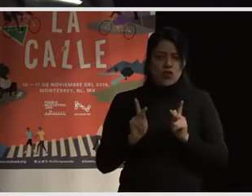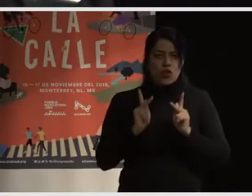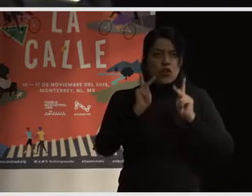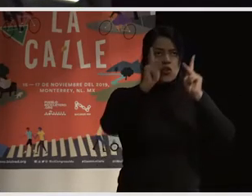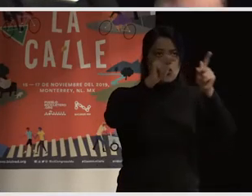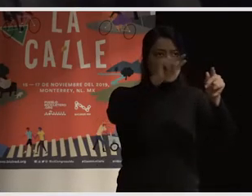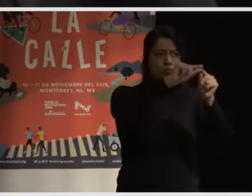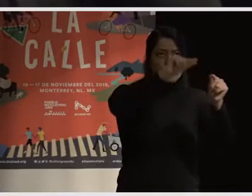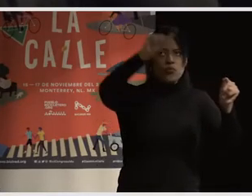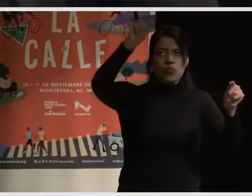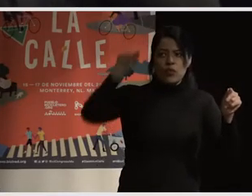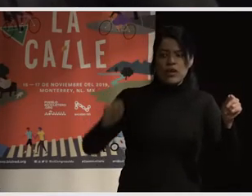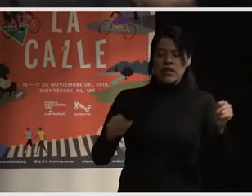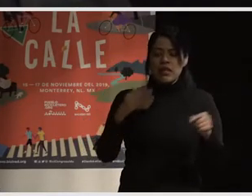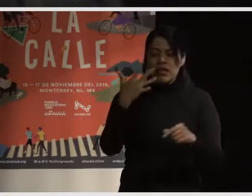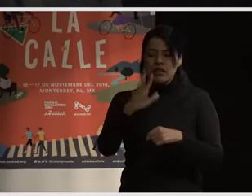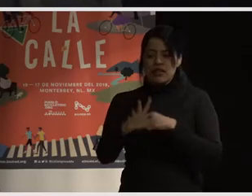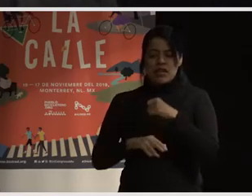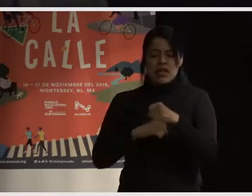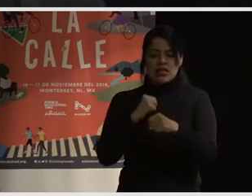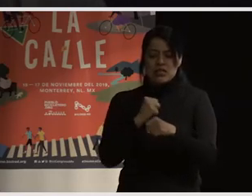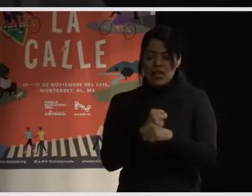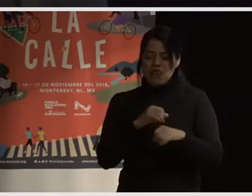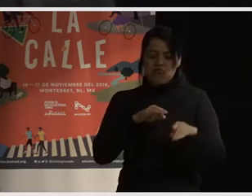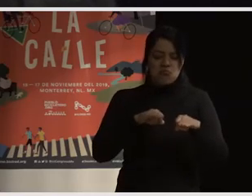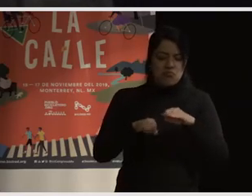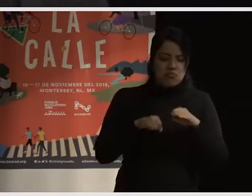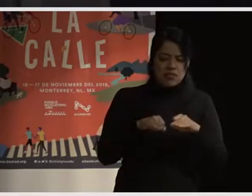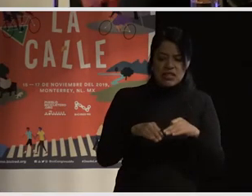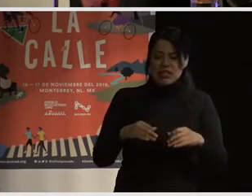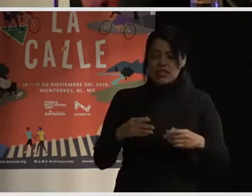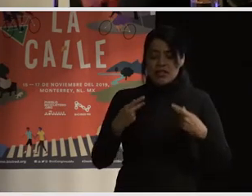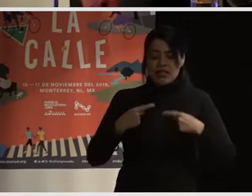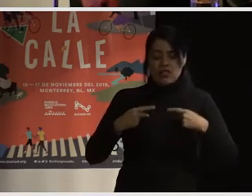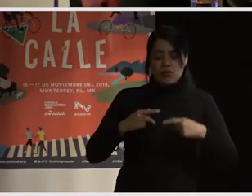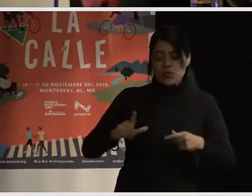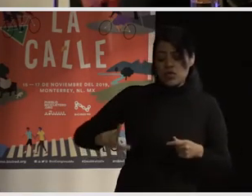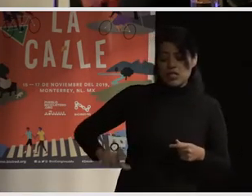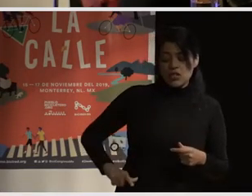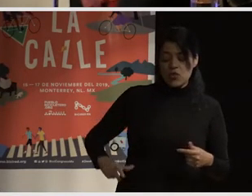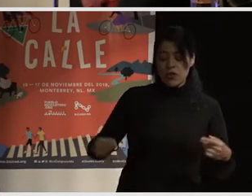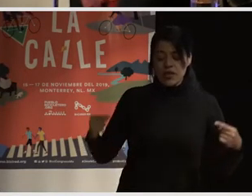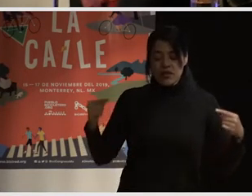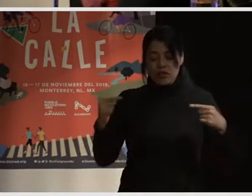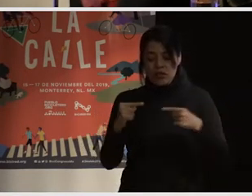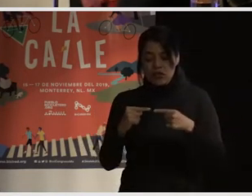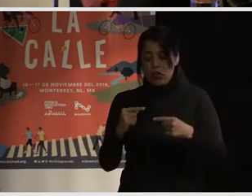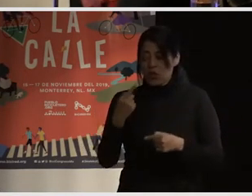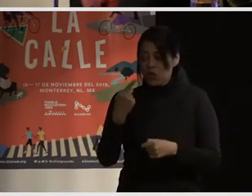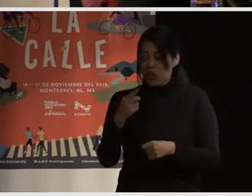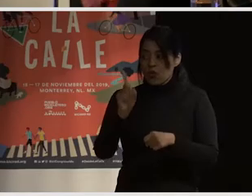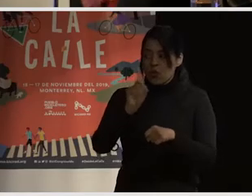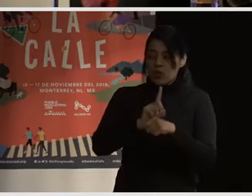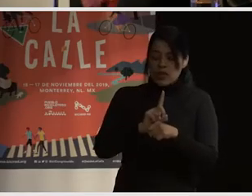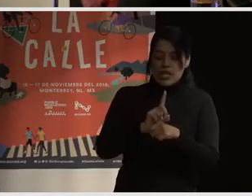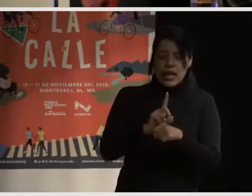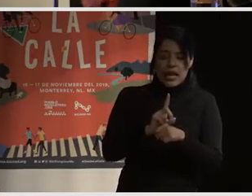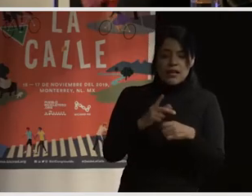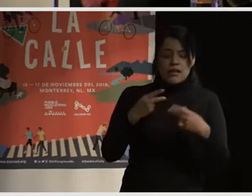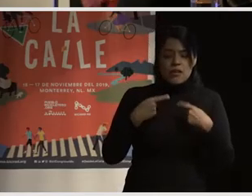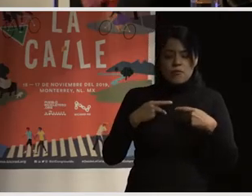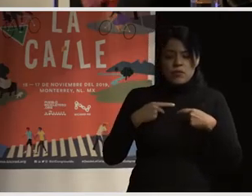años de una lucha frontal entre sociedad civil y gobierno llega un punto donde alguien toma la decisión toma esas ideas y